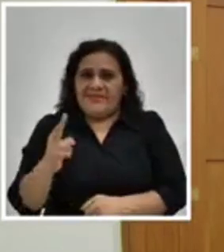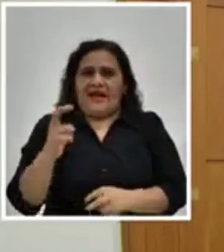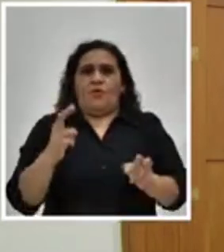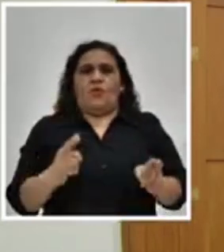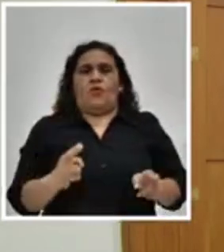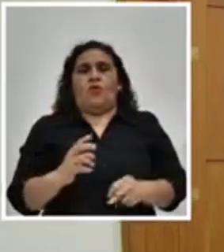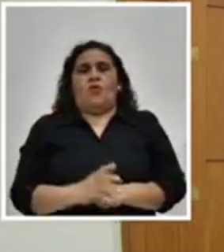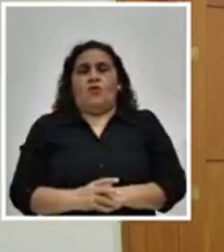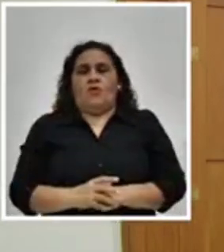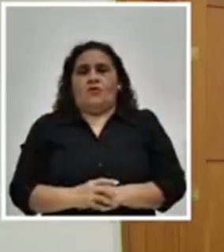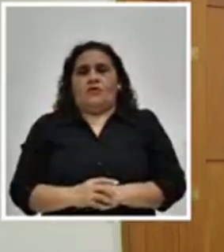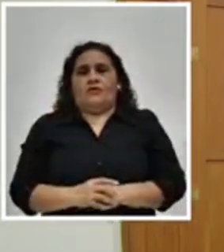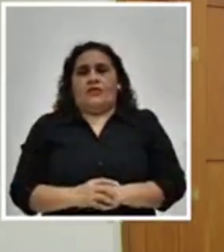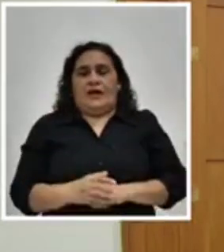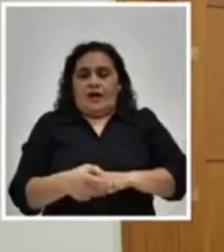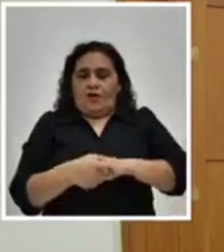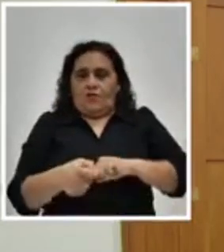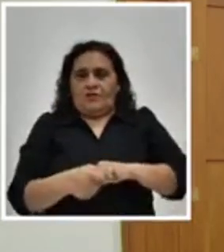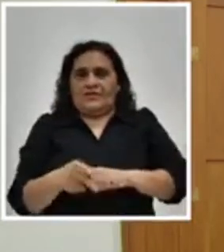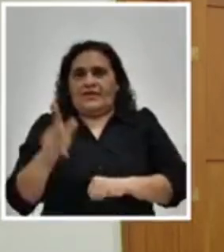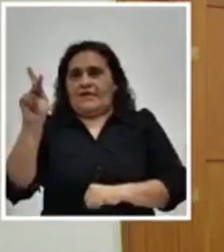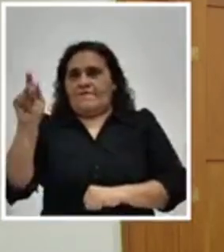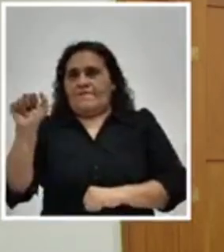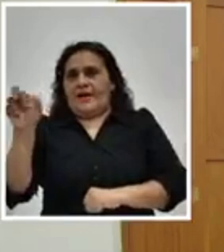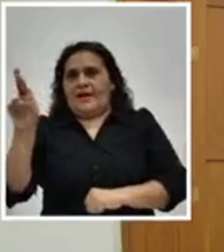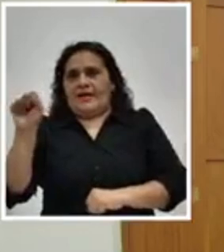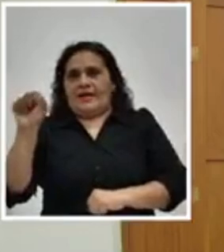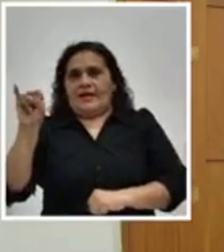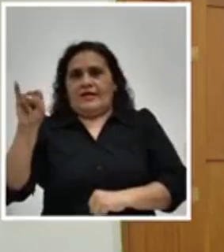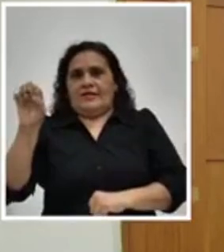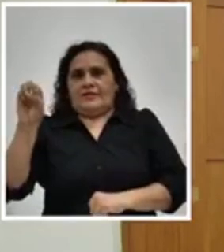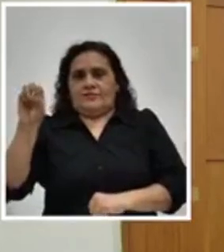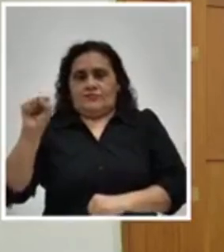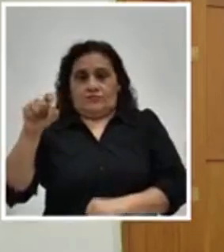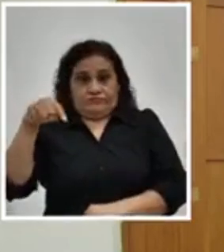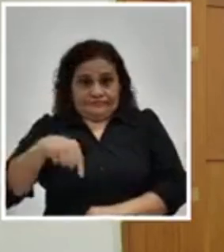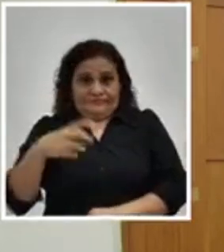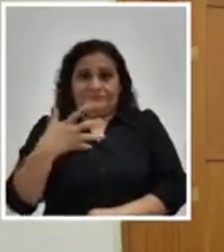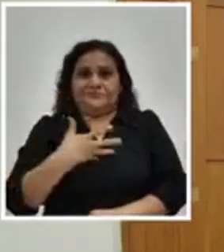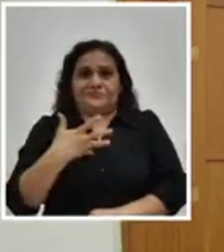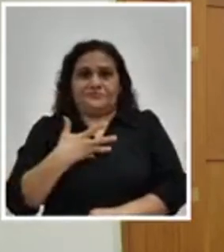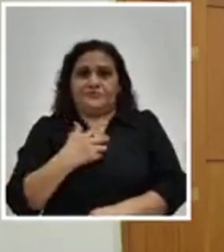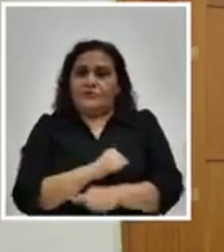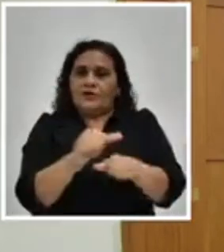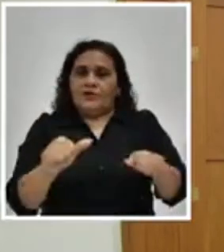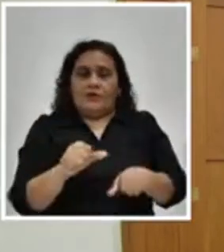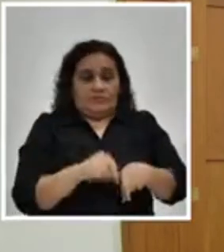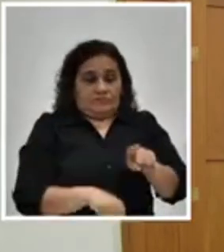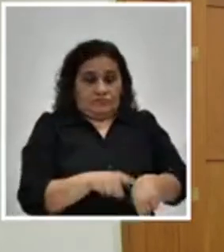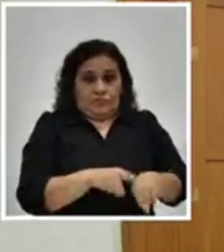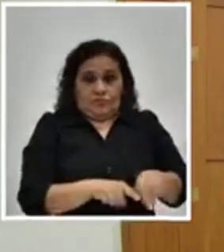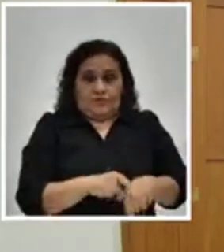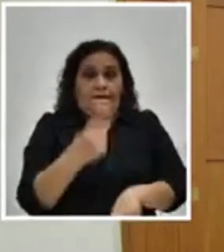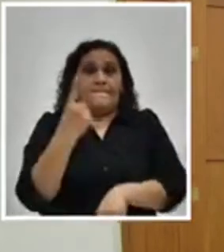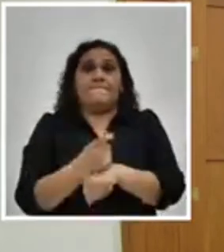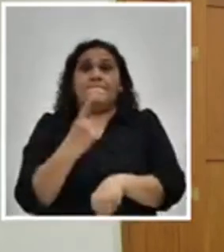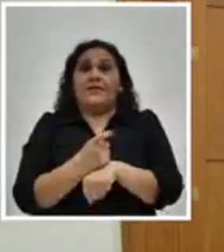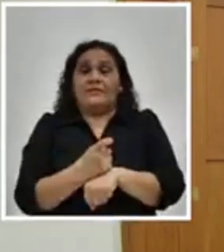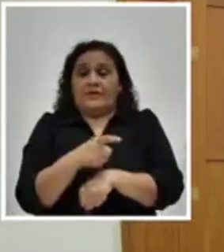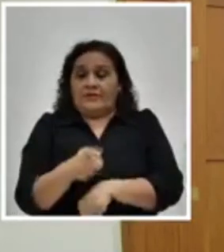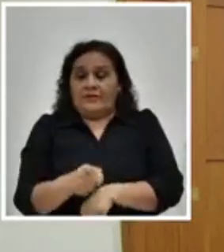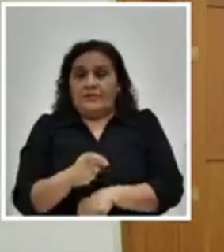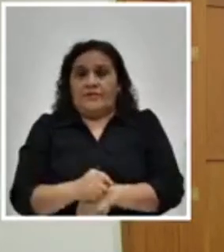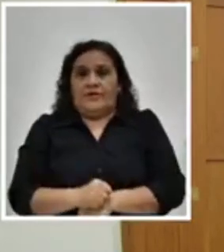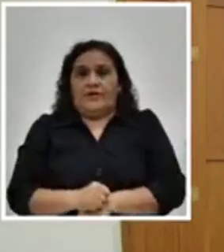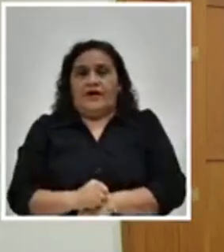deportiva de la Comisaría de Paraíso, que hoy cuenta con un área de fútbol y la primera cancha de juego de